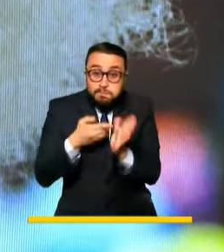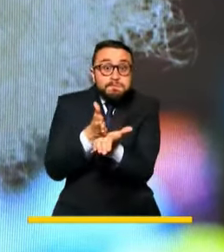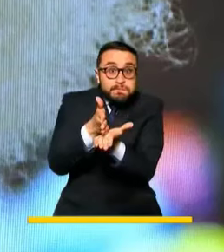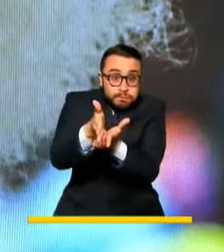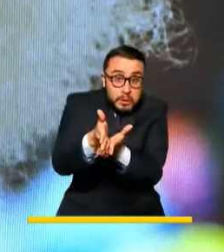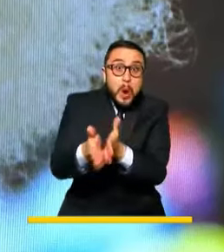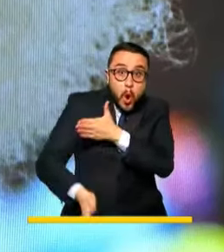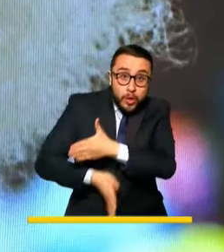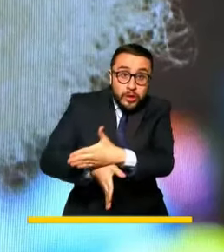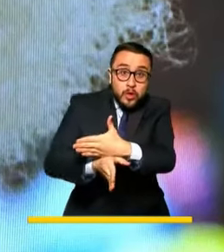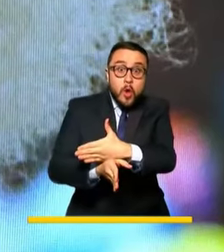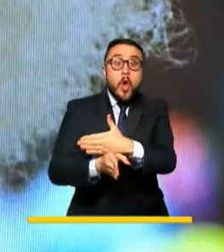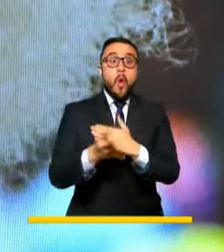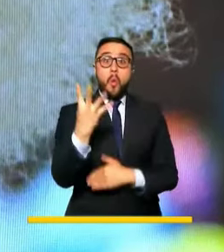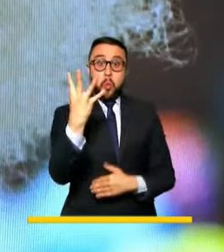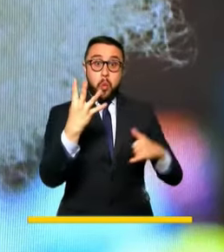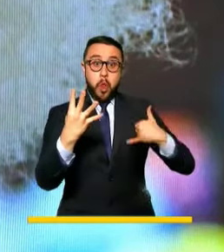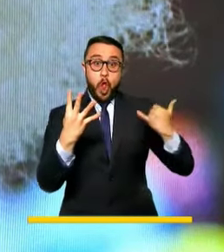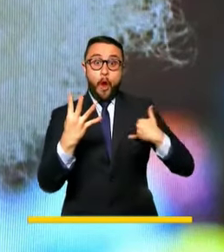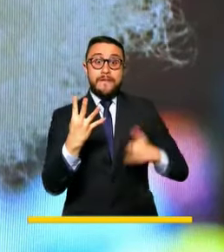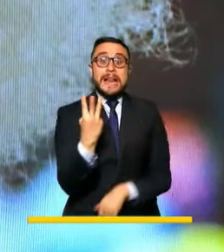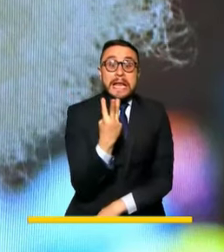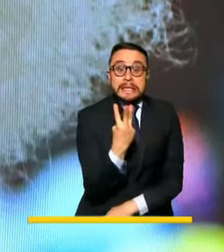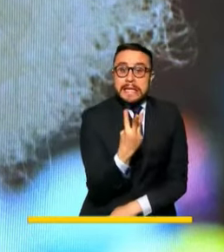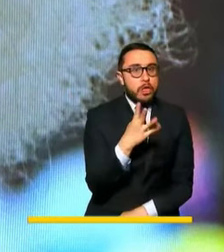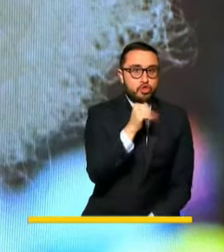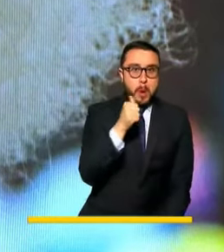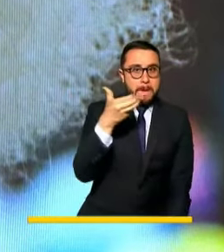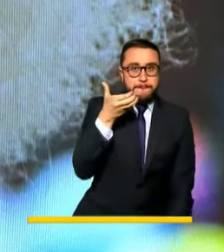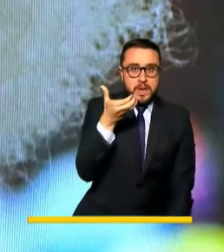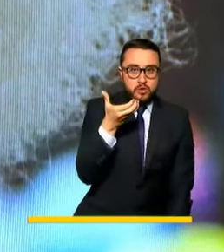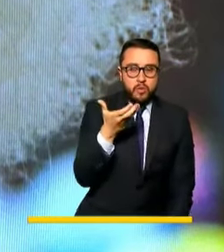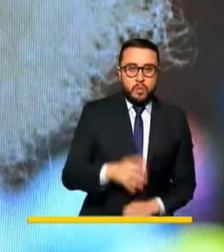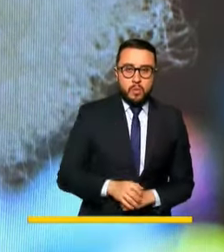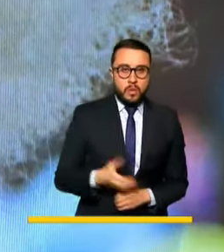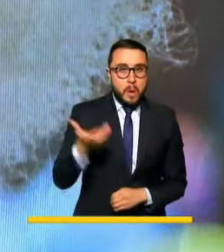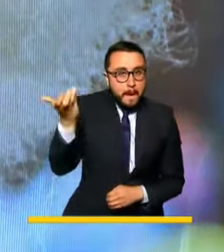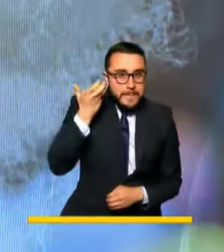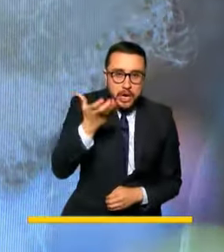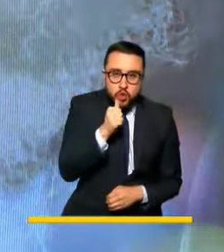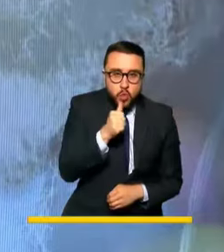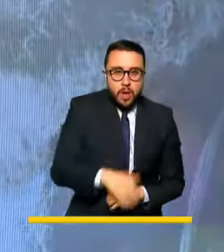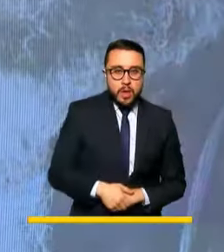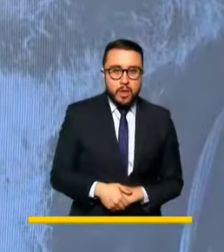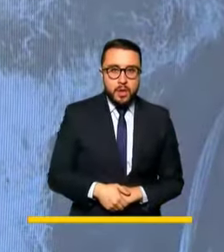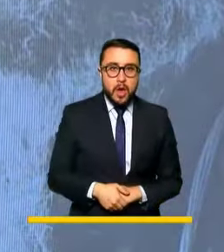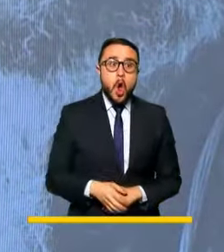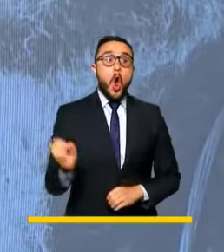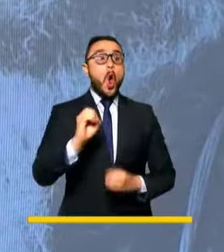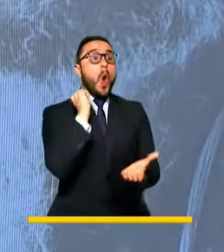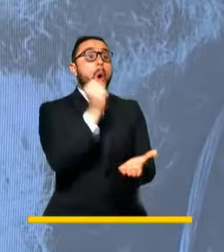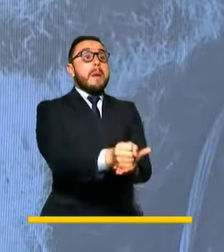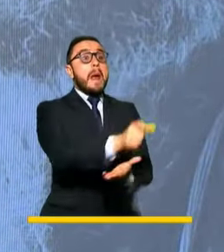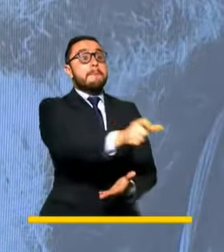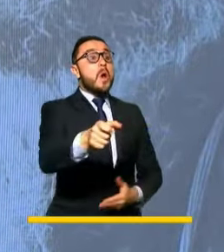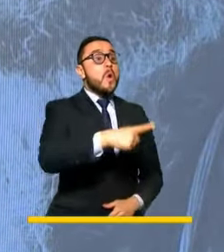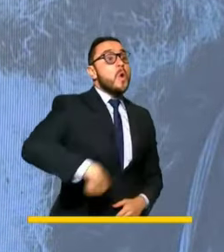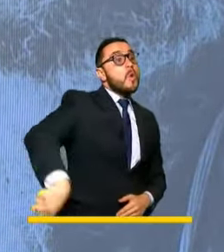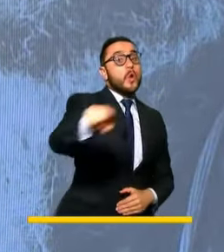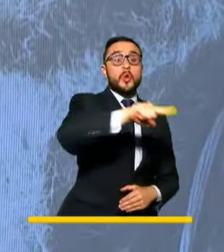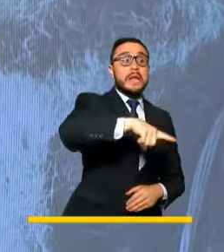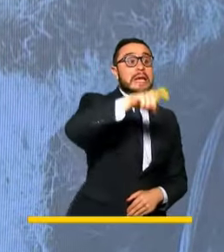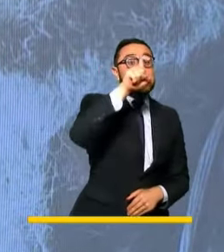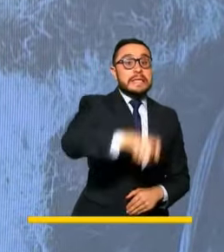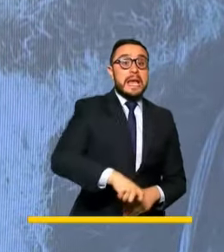tres de cuatro jóvenes de hoy se quedarán sin pensión. No es verdad que se obligará a las personas a